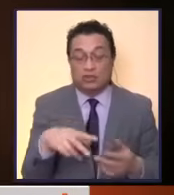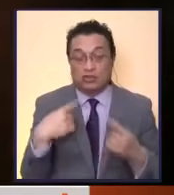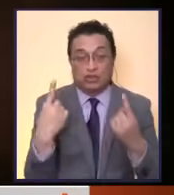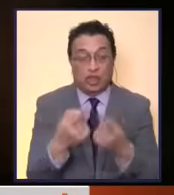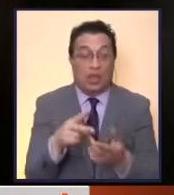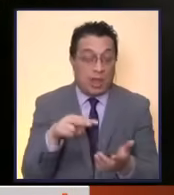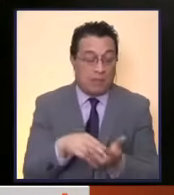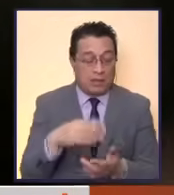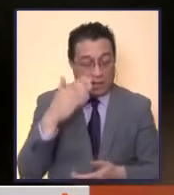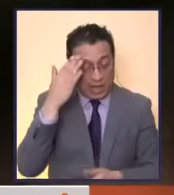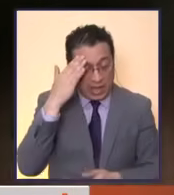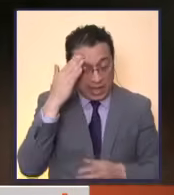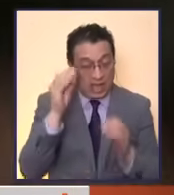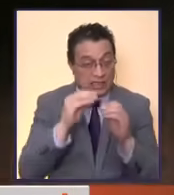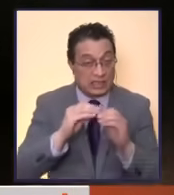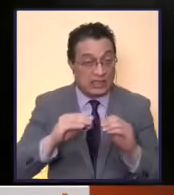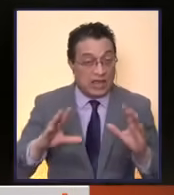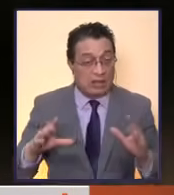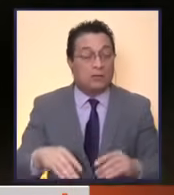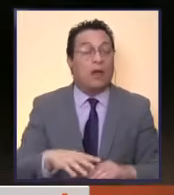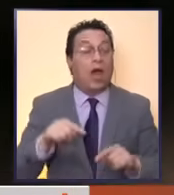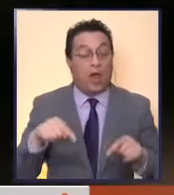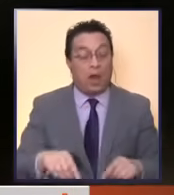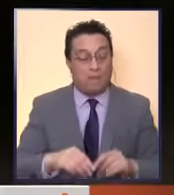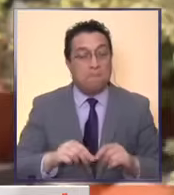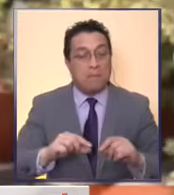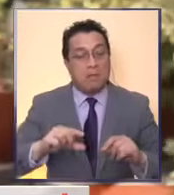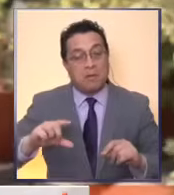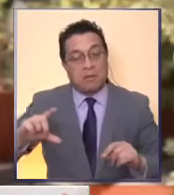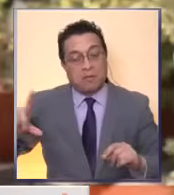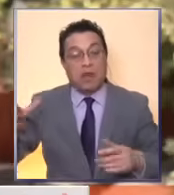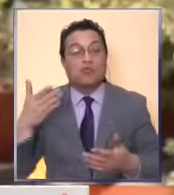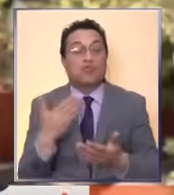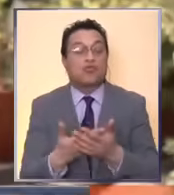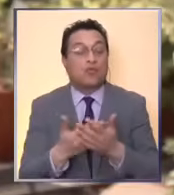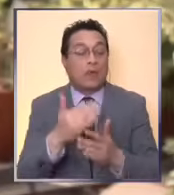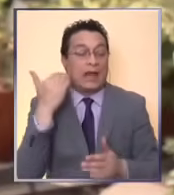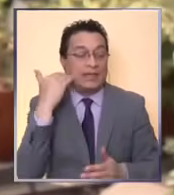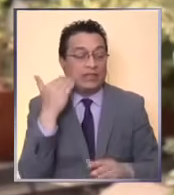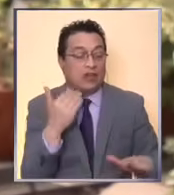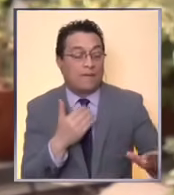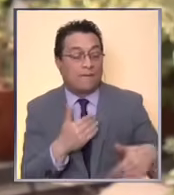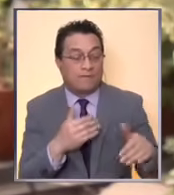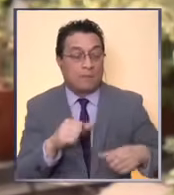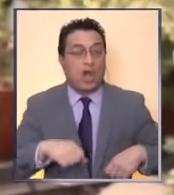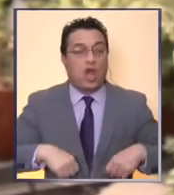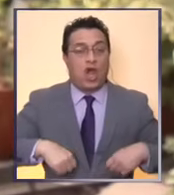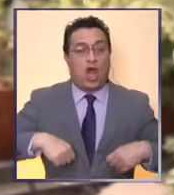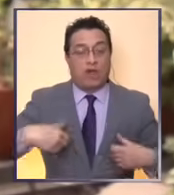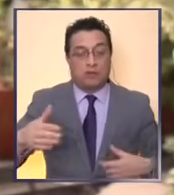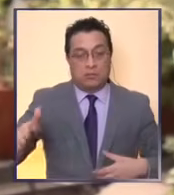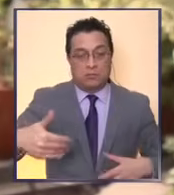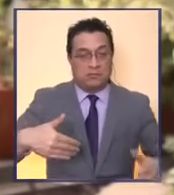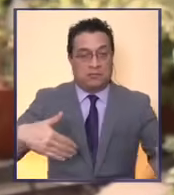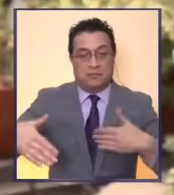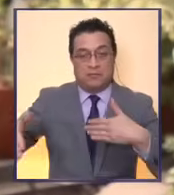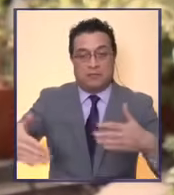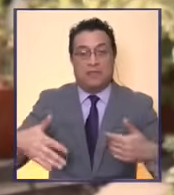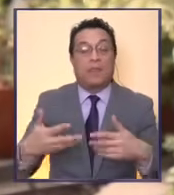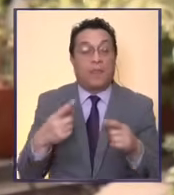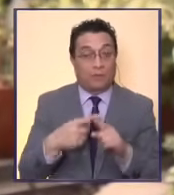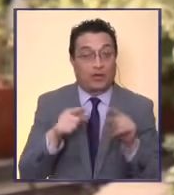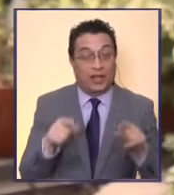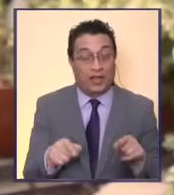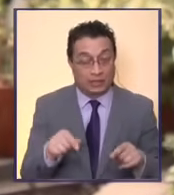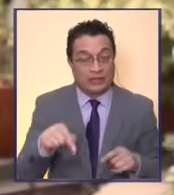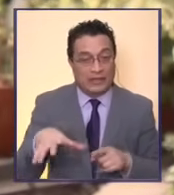lo tenga claro. Cada vez hay un aumento de la utilización de niños y cada vez a más temprana edad, ¿ya? Por lo tanto, esta situación